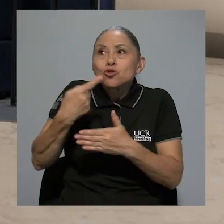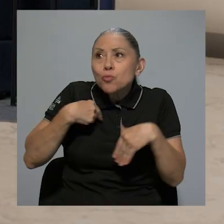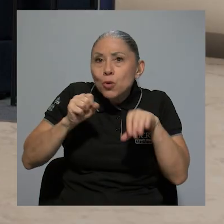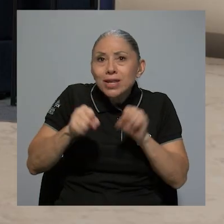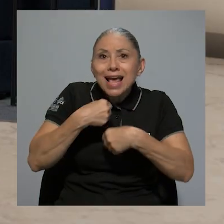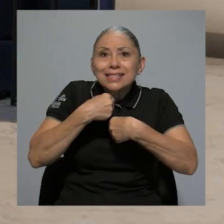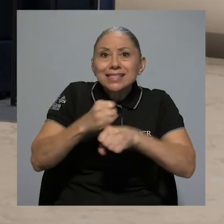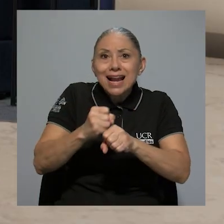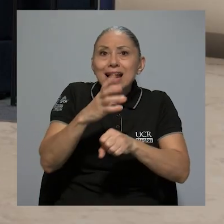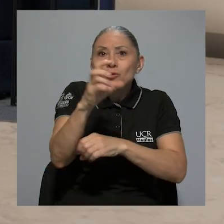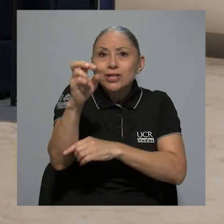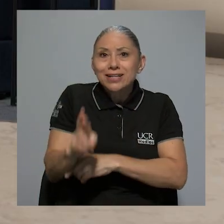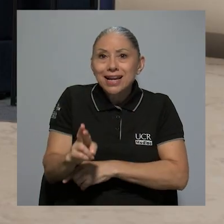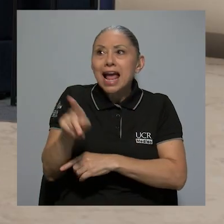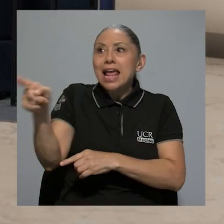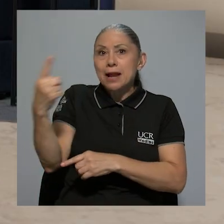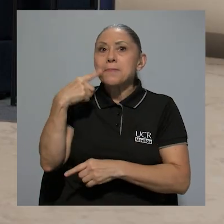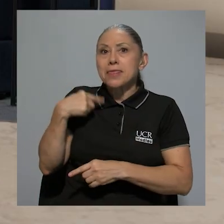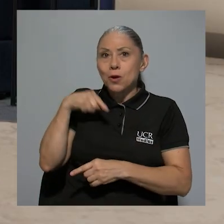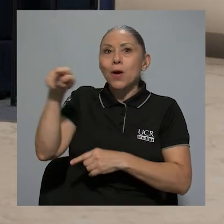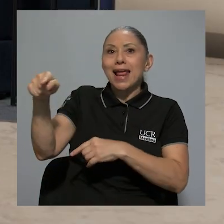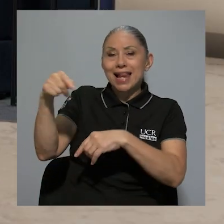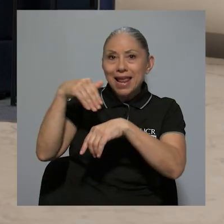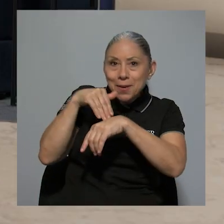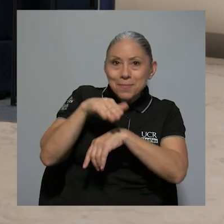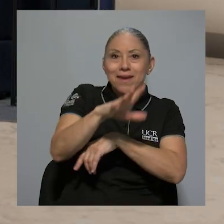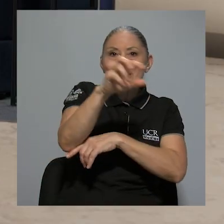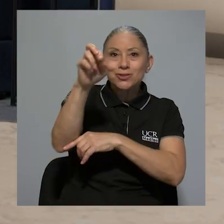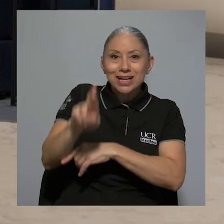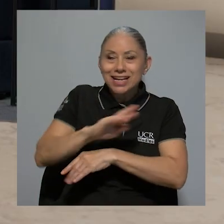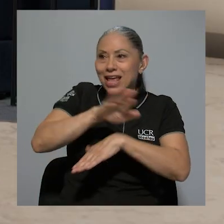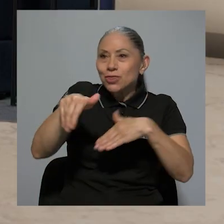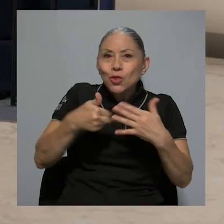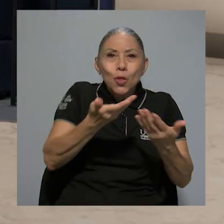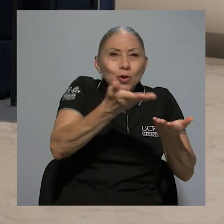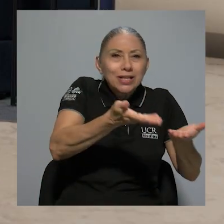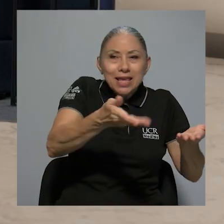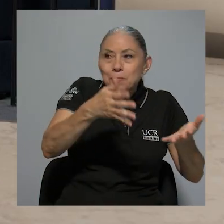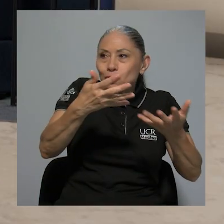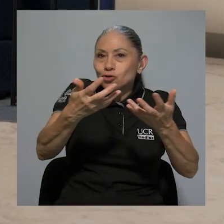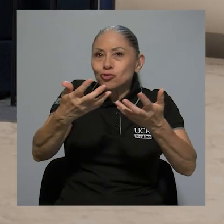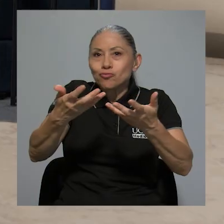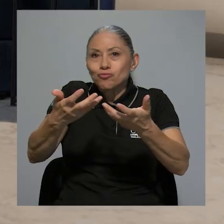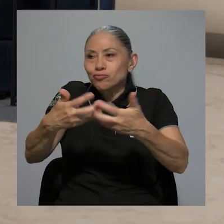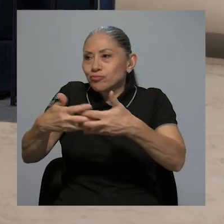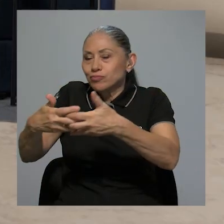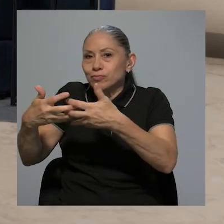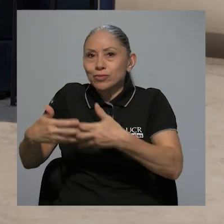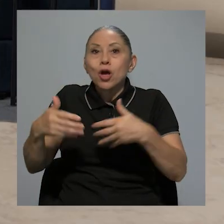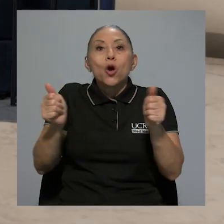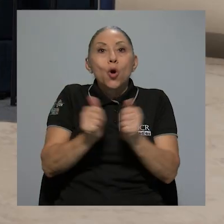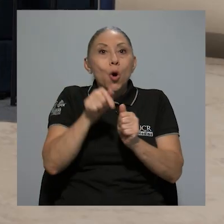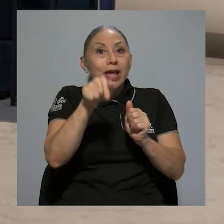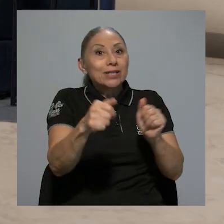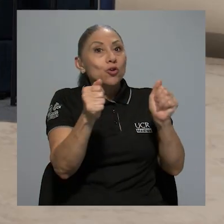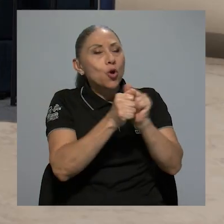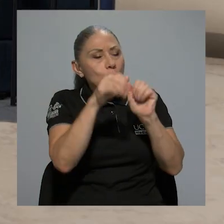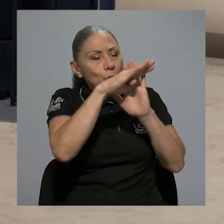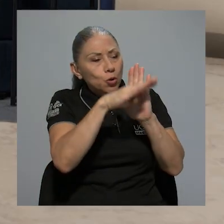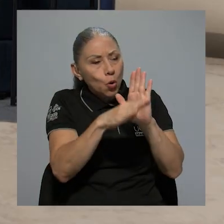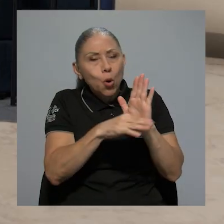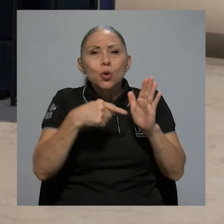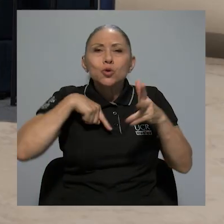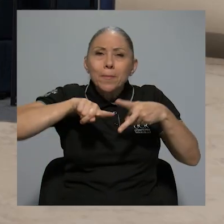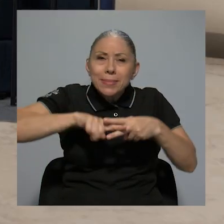él me enviaba los equipos a Costa Rica. Entonces, con esto y un protocolo que habían diseñado, empecé a leer, a investigar y